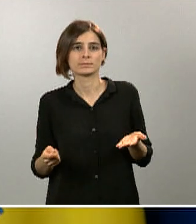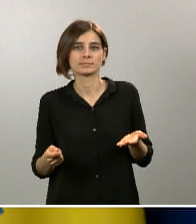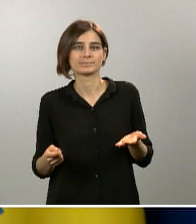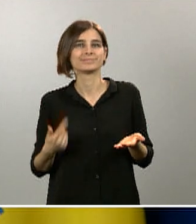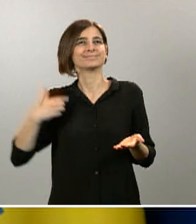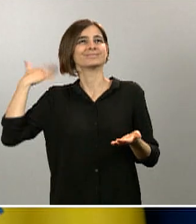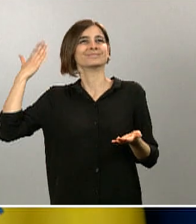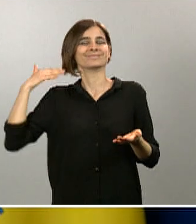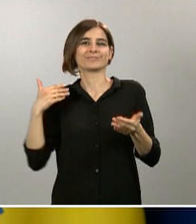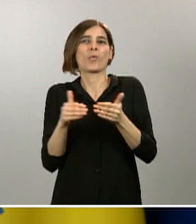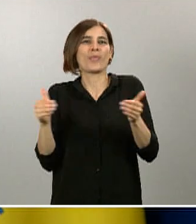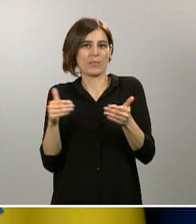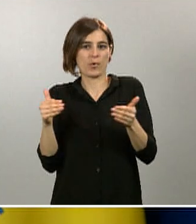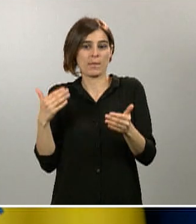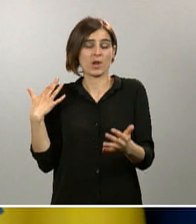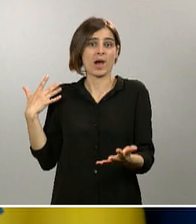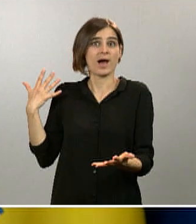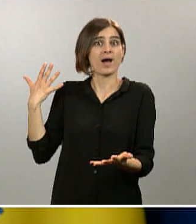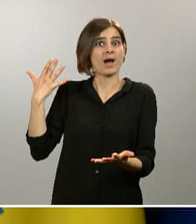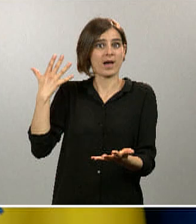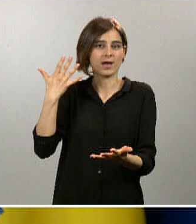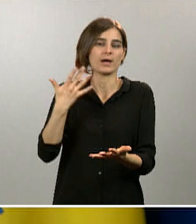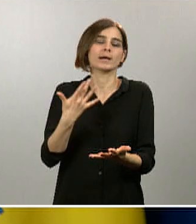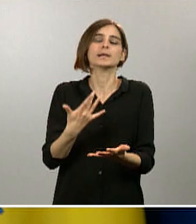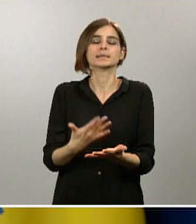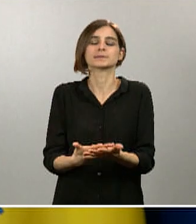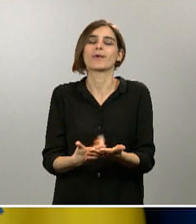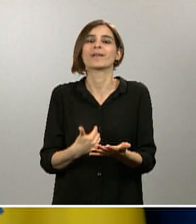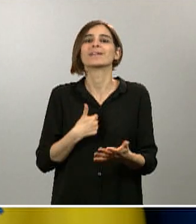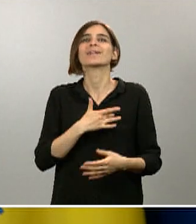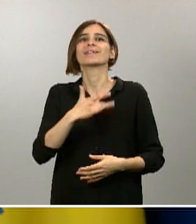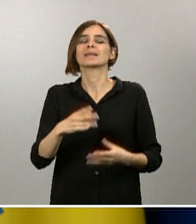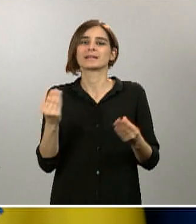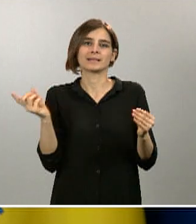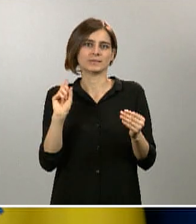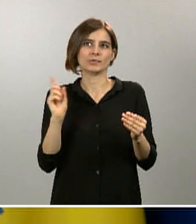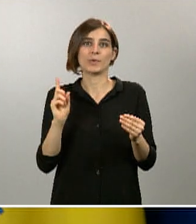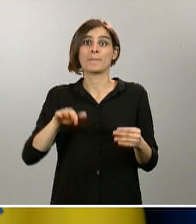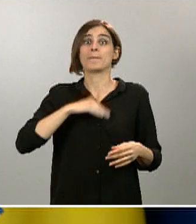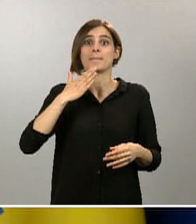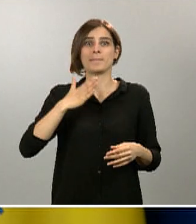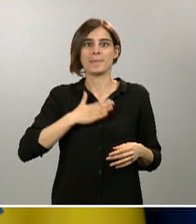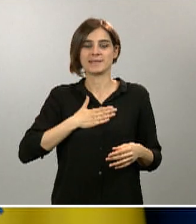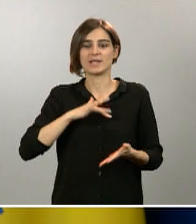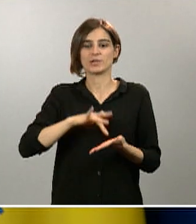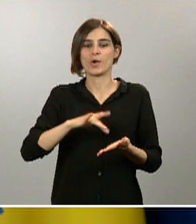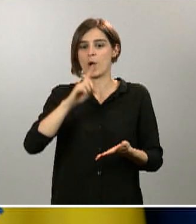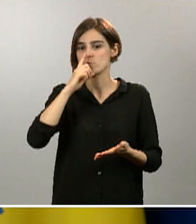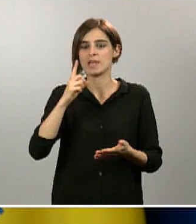momento y desde entonces ya pues hemos avanzado. Mañana se cumple un año un